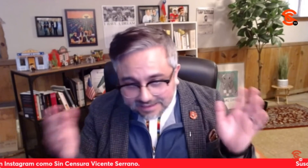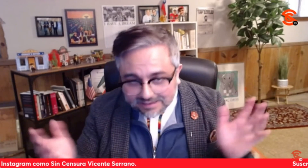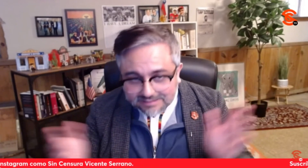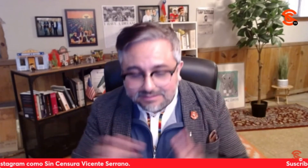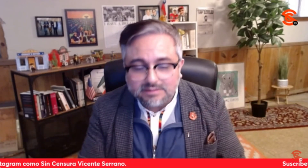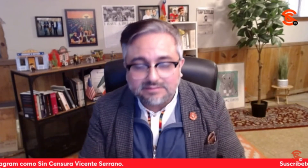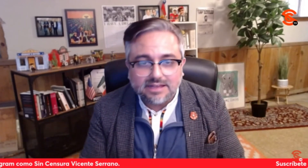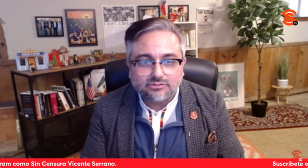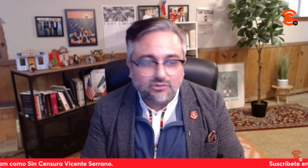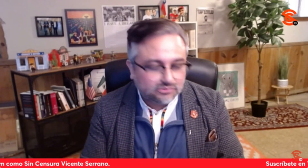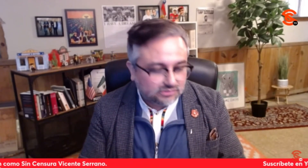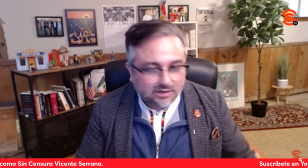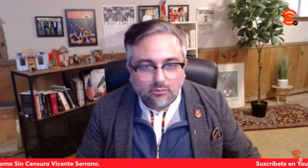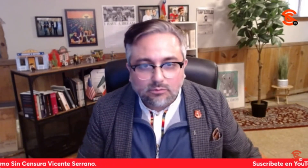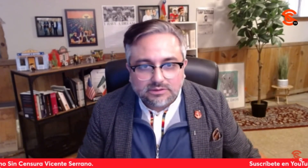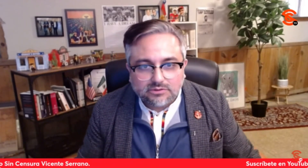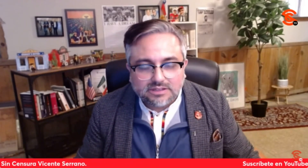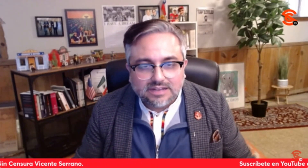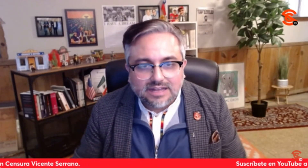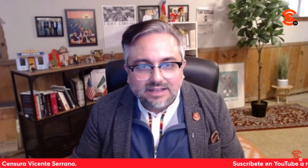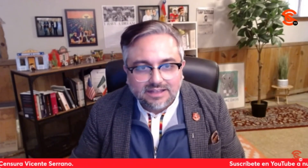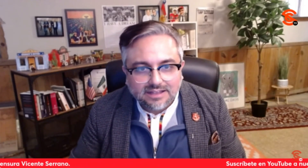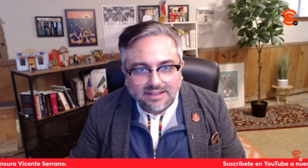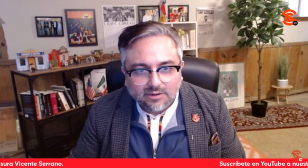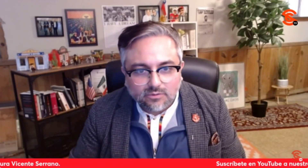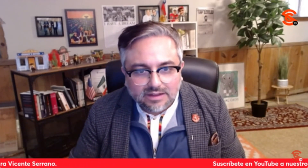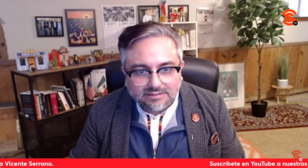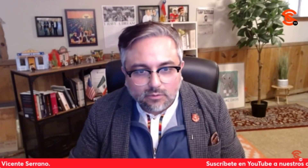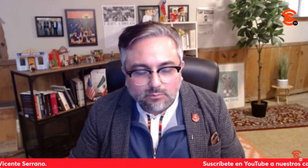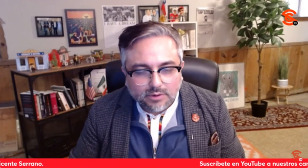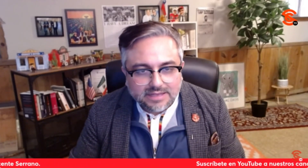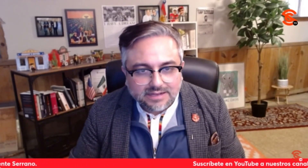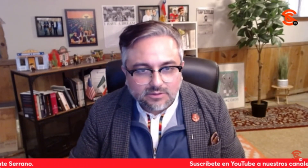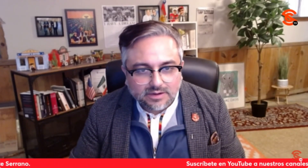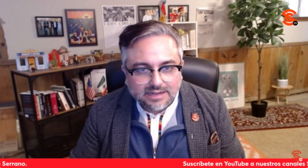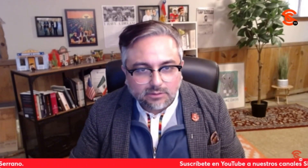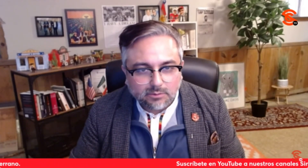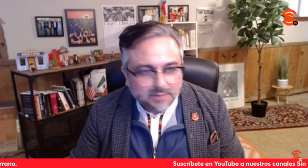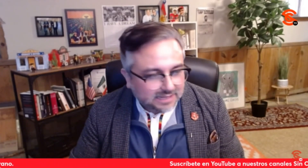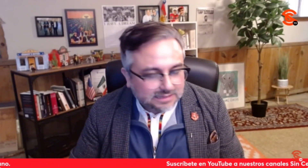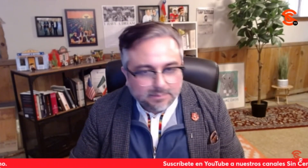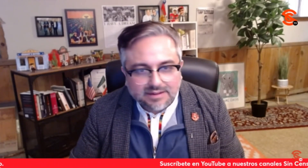En lo que terminará esta investigación, si en algún momento tendrá alguna, según por ahí, querido Ricardo. Pero mira, ¿qué te